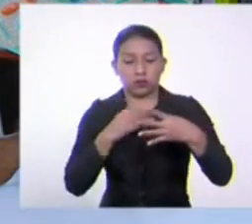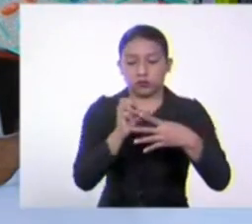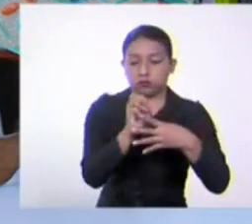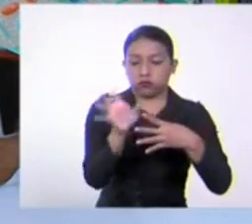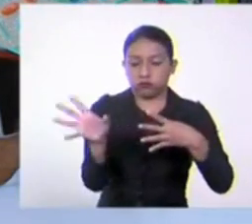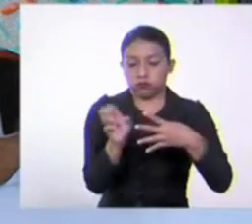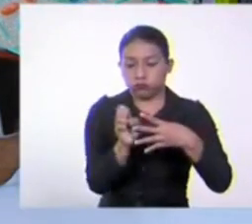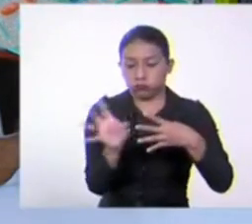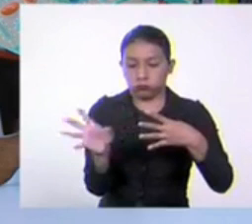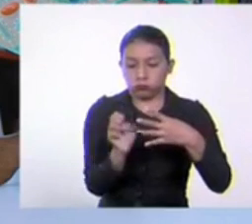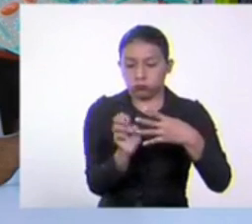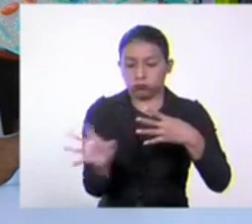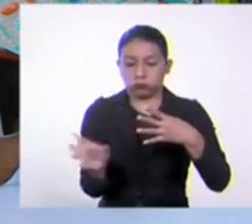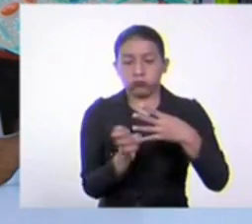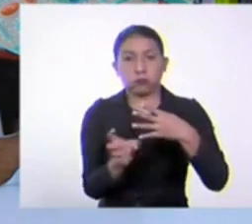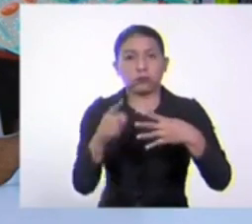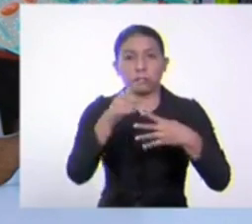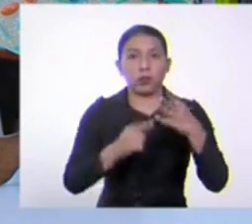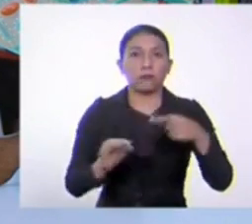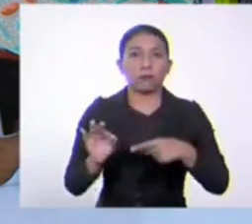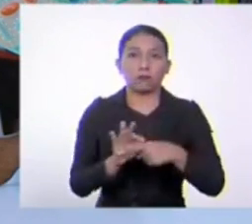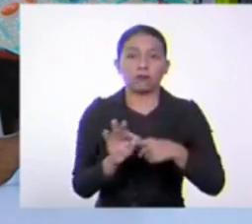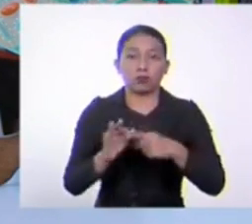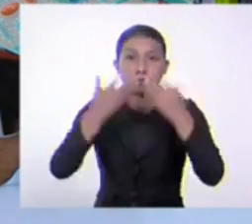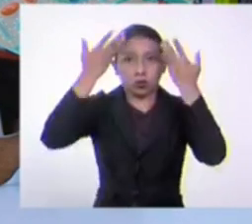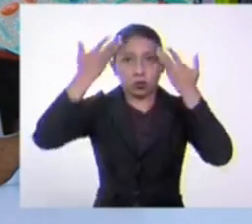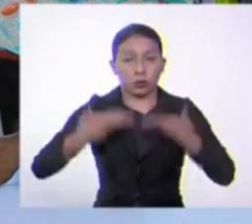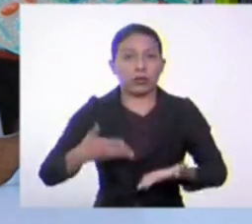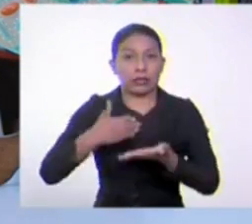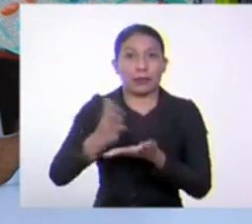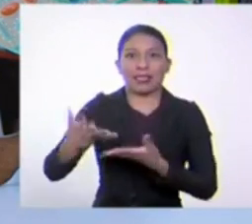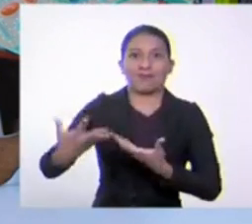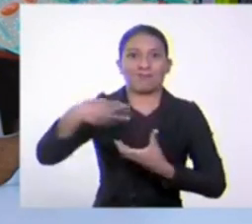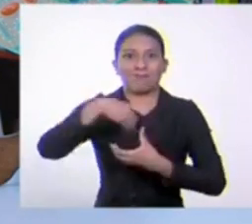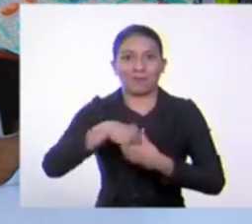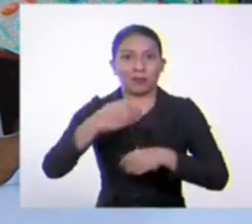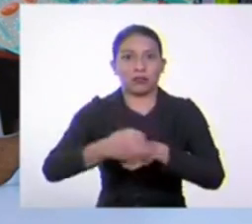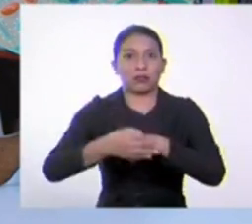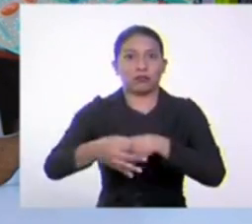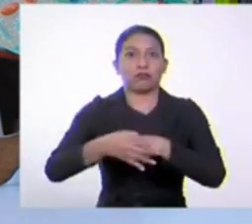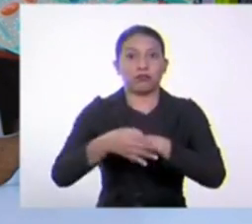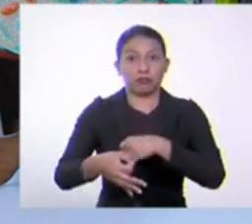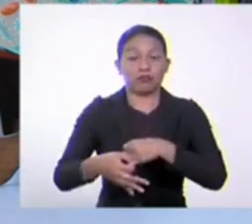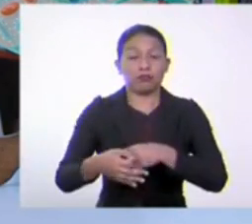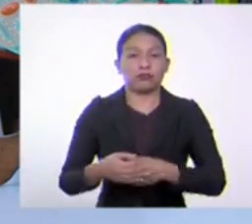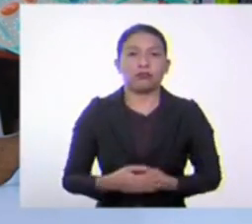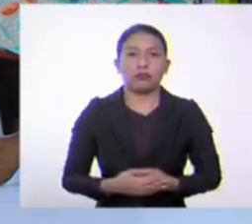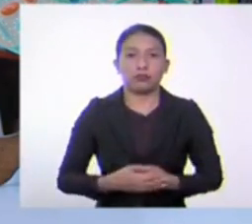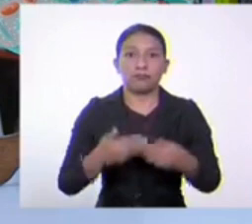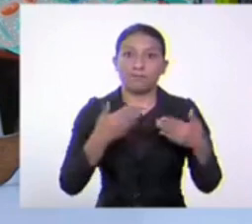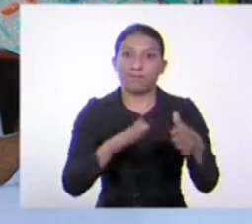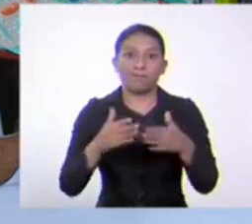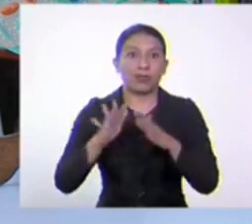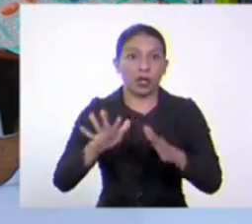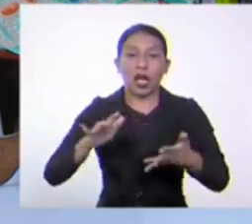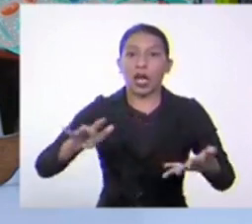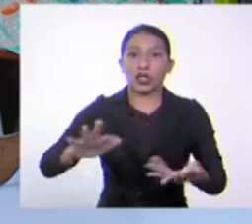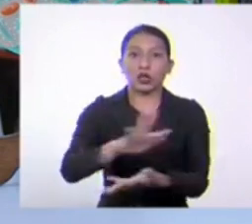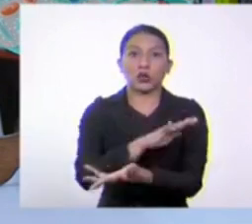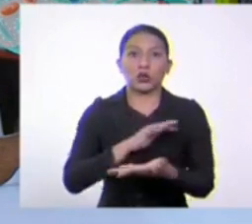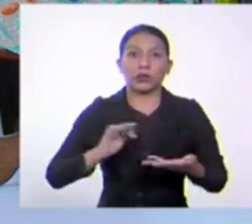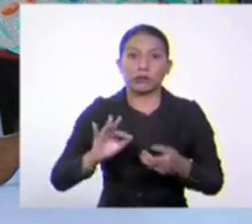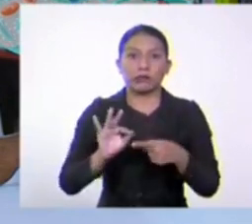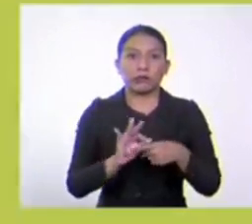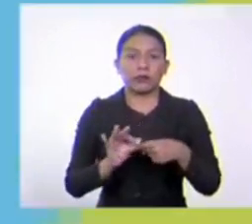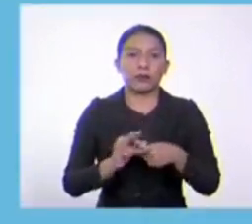funciones corporales dentro de los animales y también con distintas variaciones del tipo de su naturaleza y de su